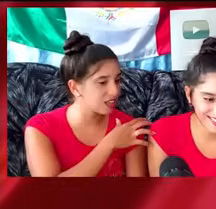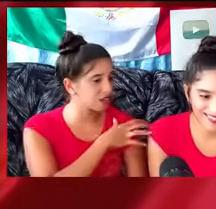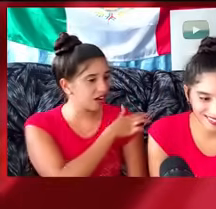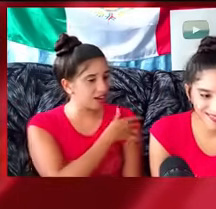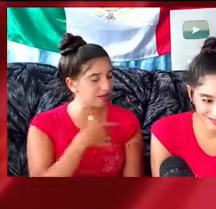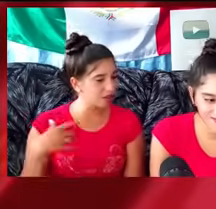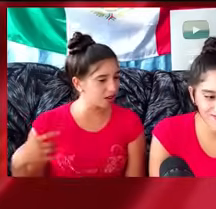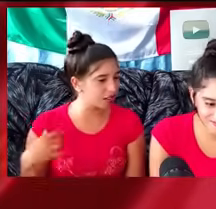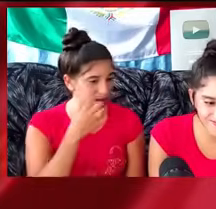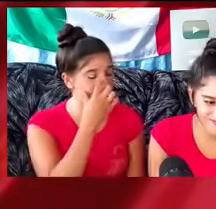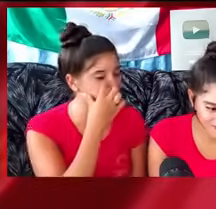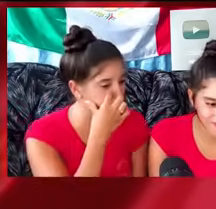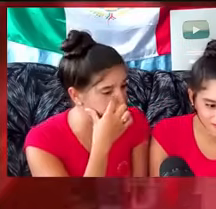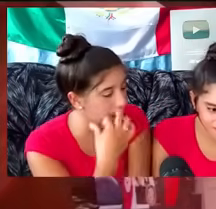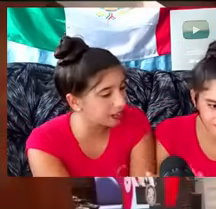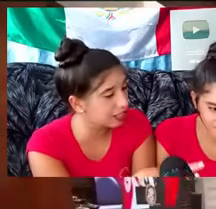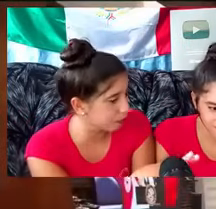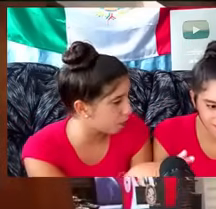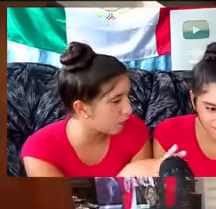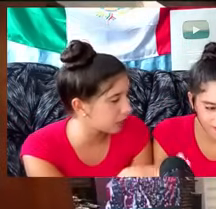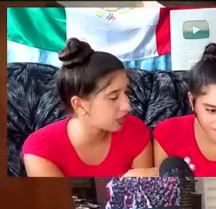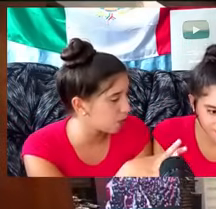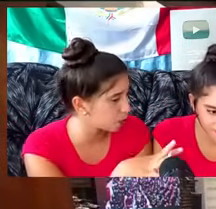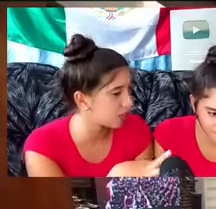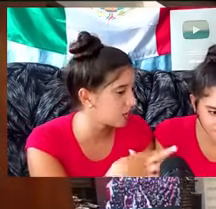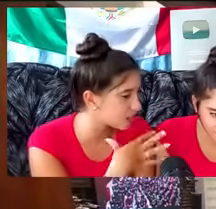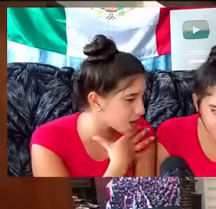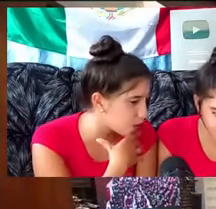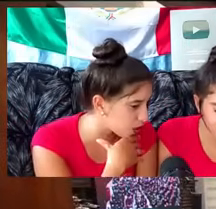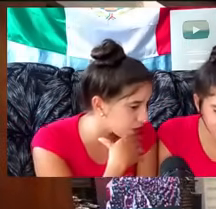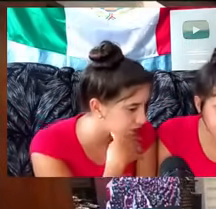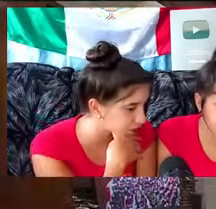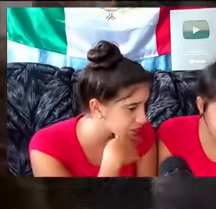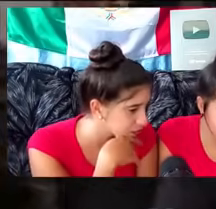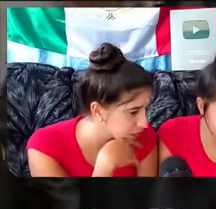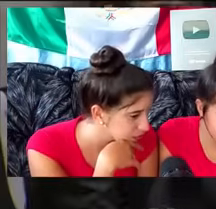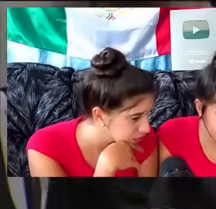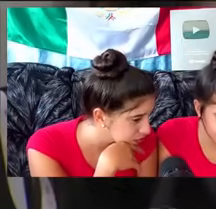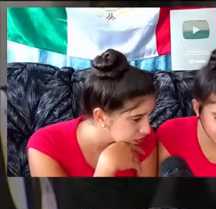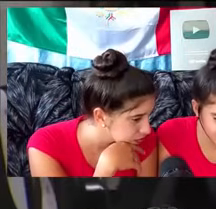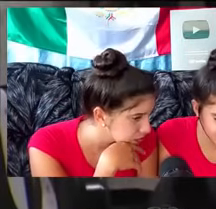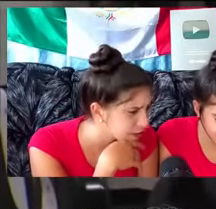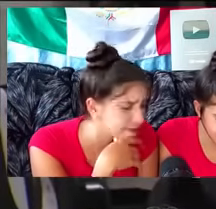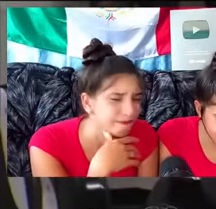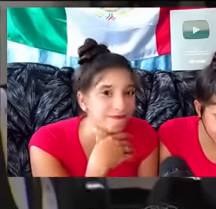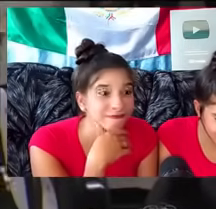Ya le hicieron el cambio, eso debe ser forma parte como tal de la ceremonia.